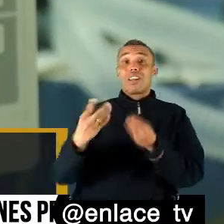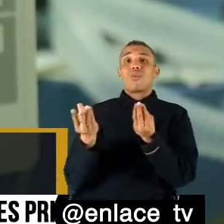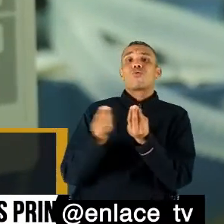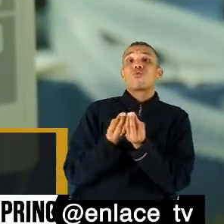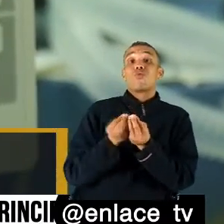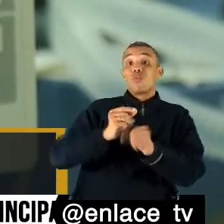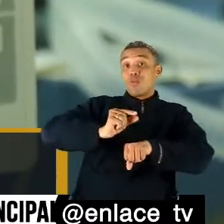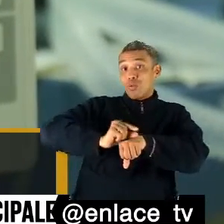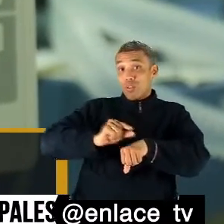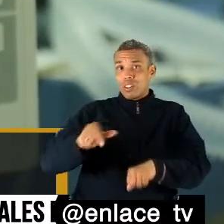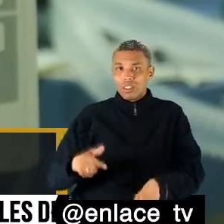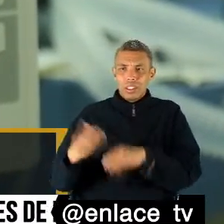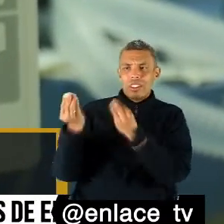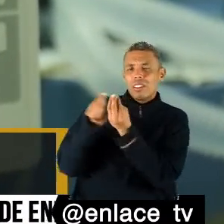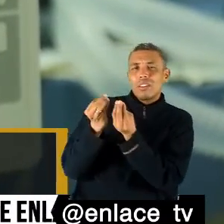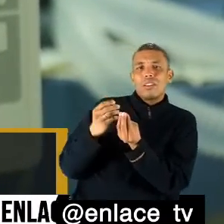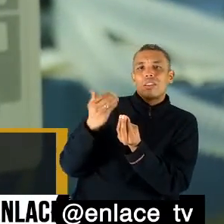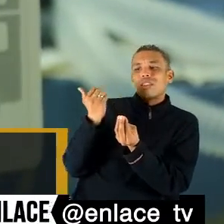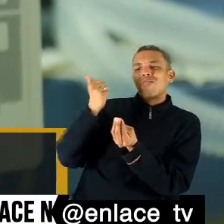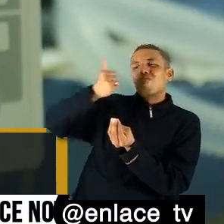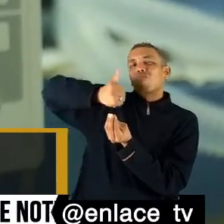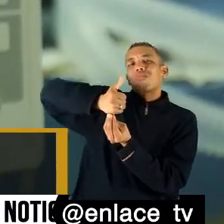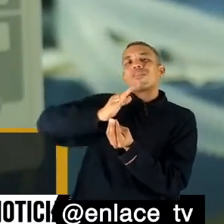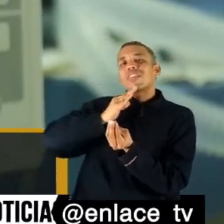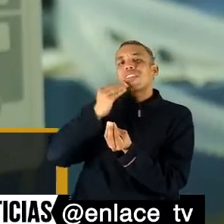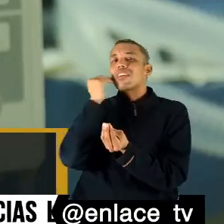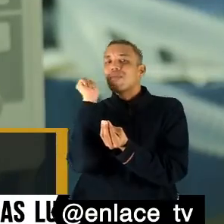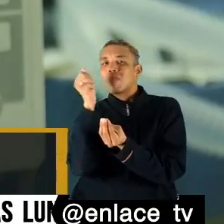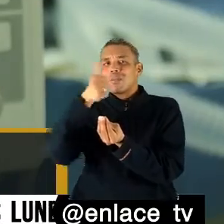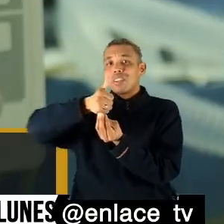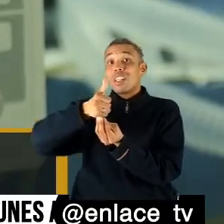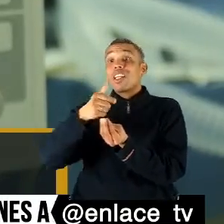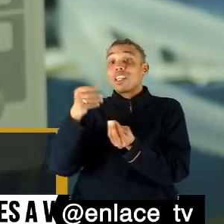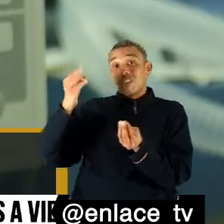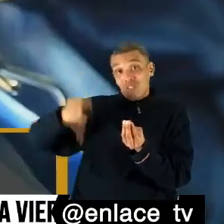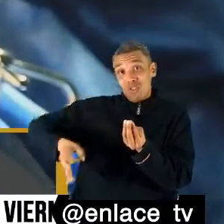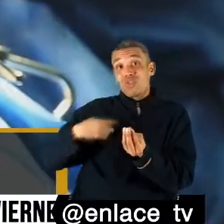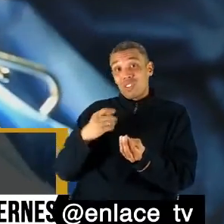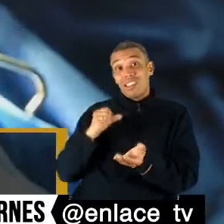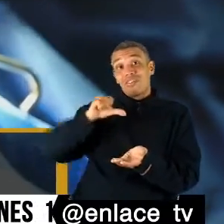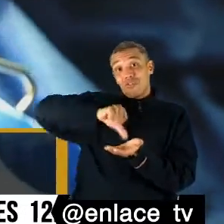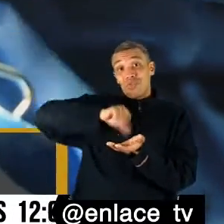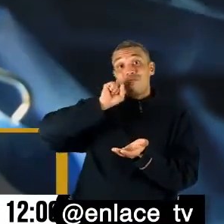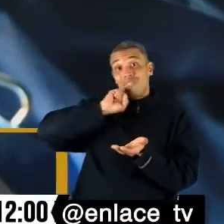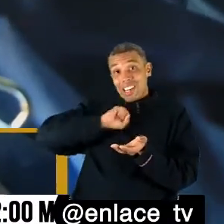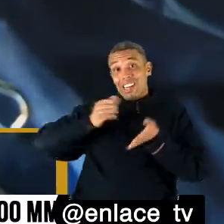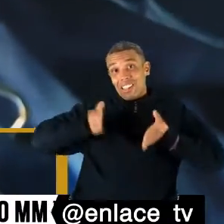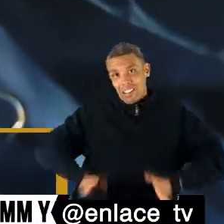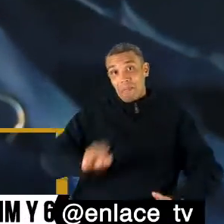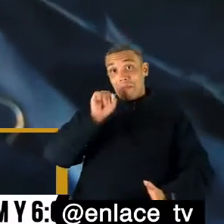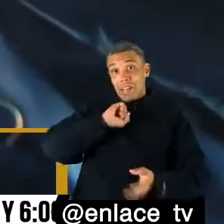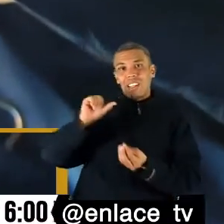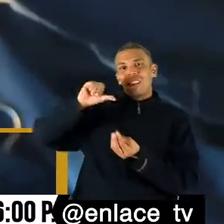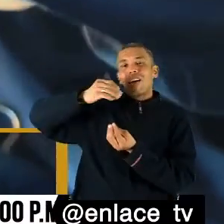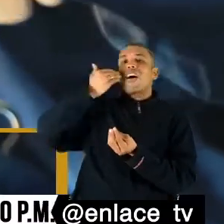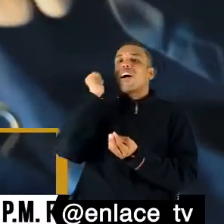es dirigida por una barranqueña que emigró a Estados Unidos hace ya bastantes años, la doctora